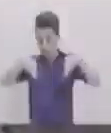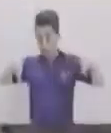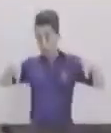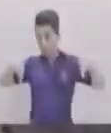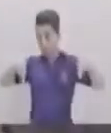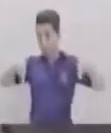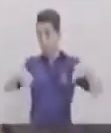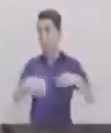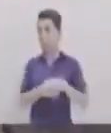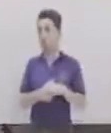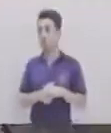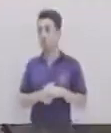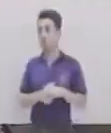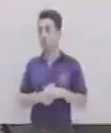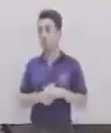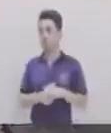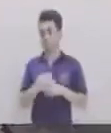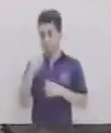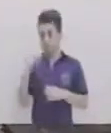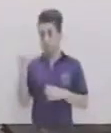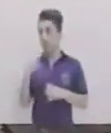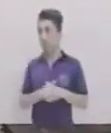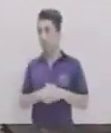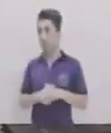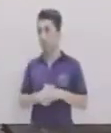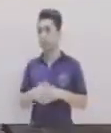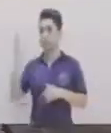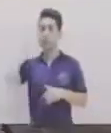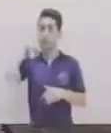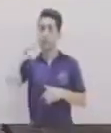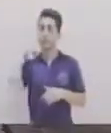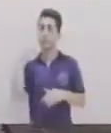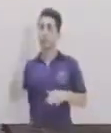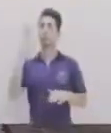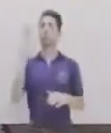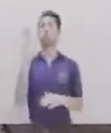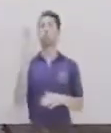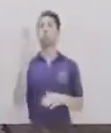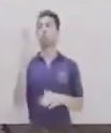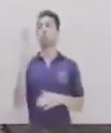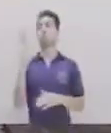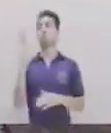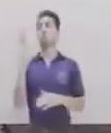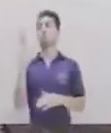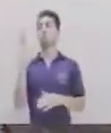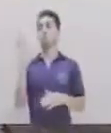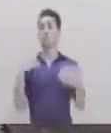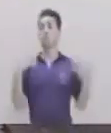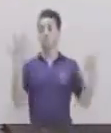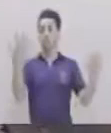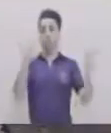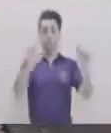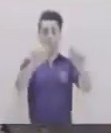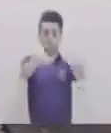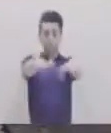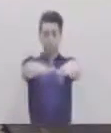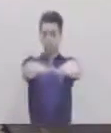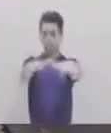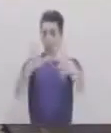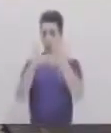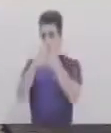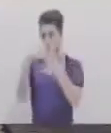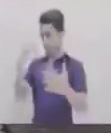hombro. Lo hago lateral para que tú puedas observar. Espalda recta, una semiflexión. Mis brazos pueden ir